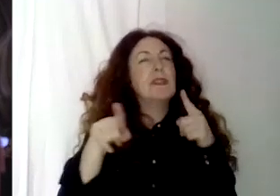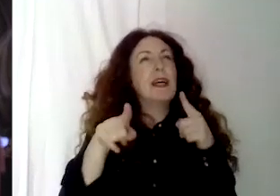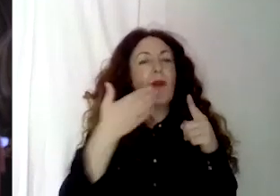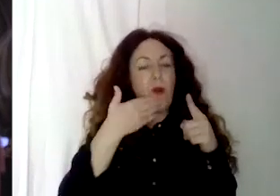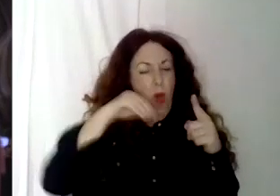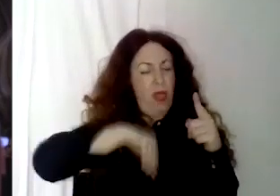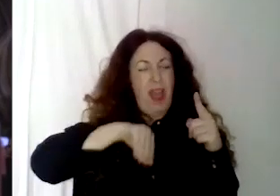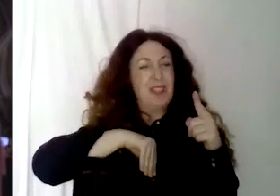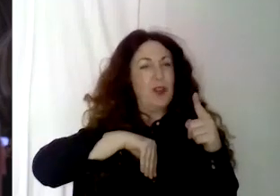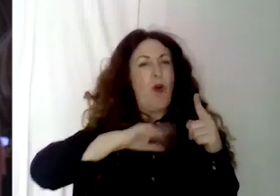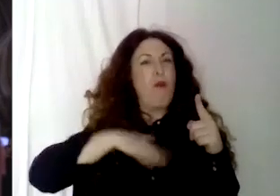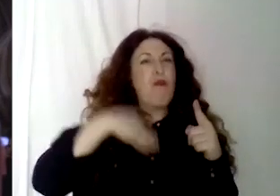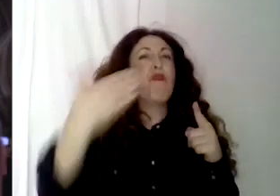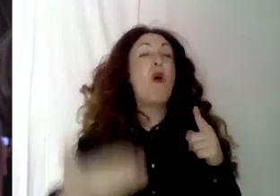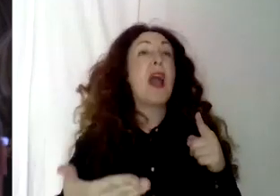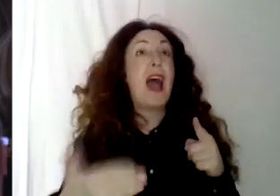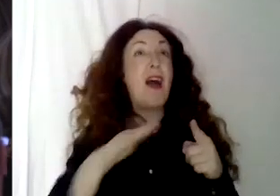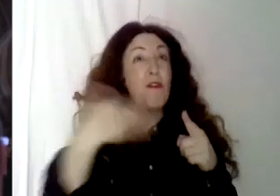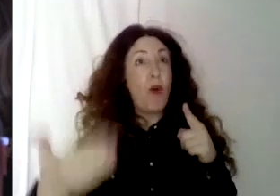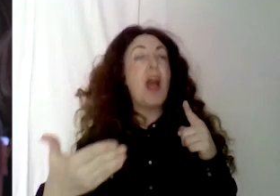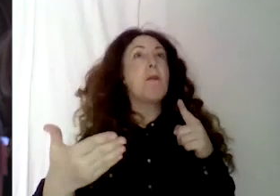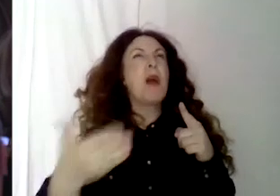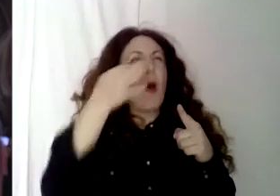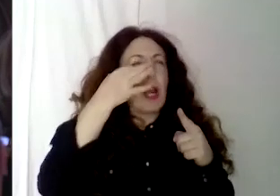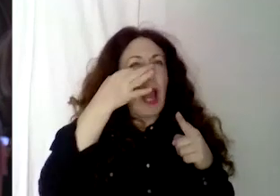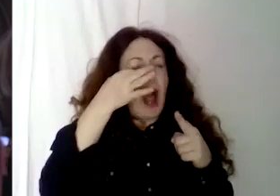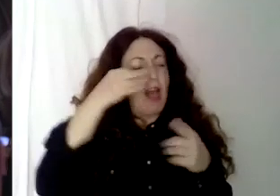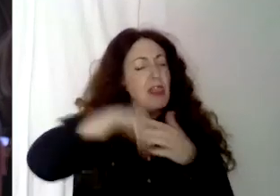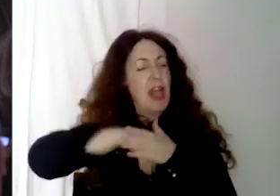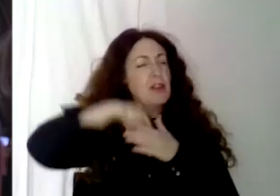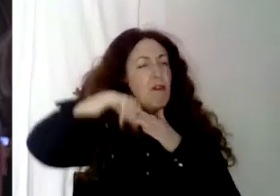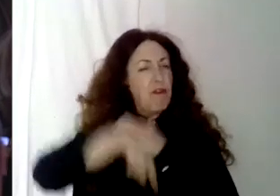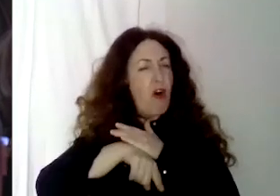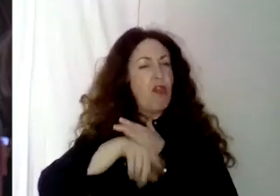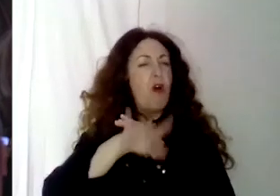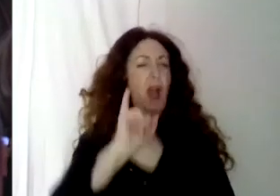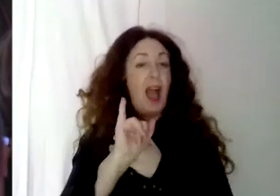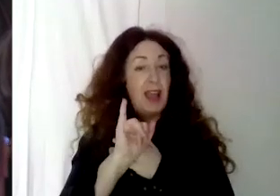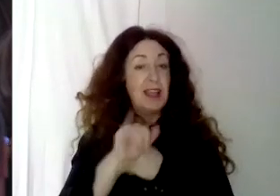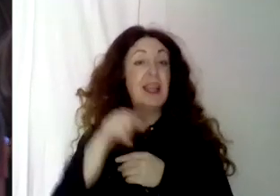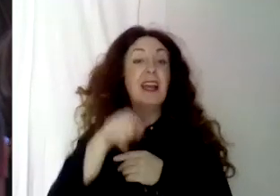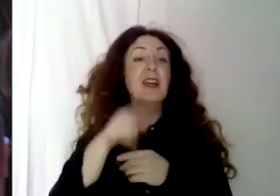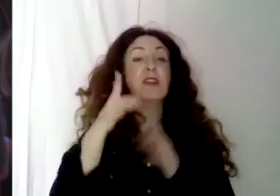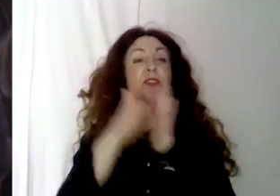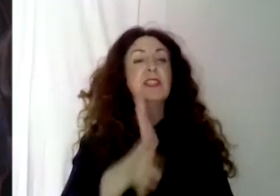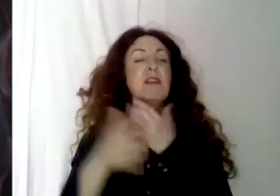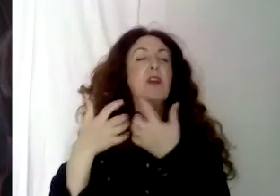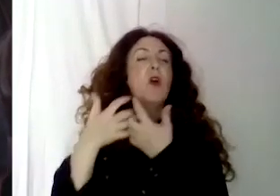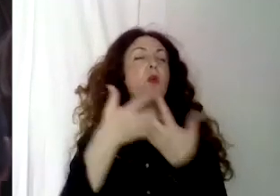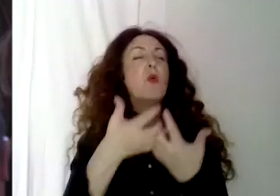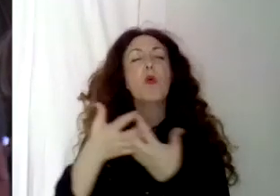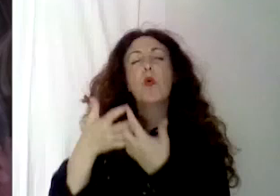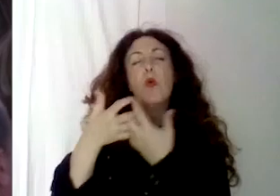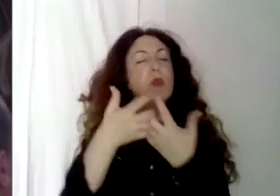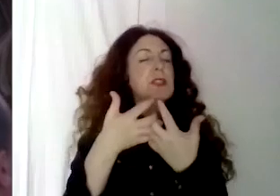pero que en el fondo llevas dentro. Y eso es la lucha despiadada por la